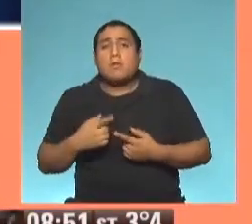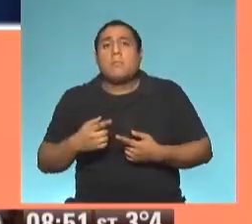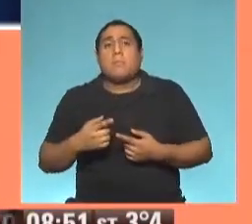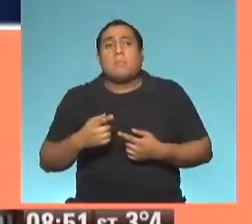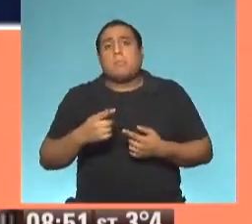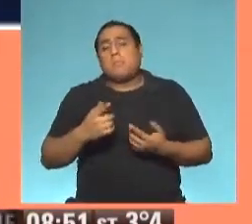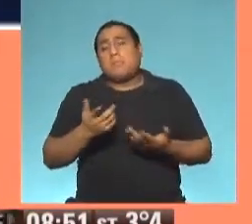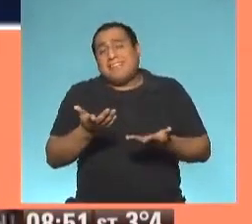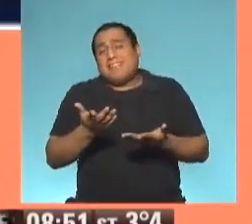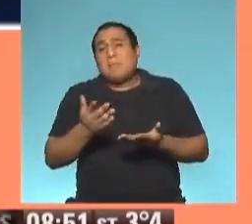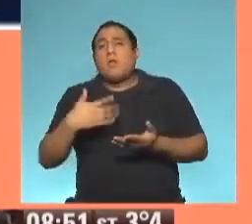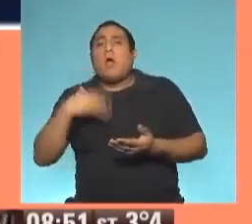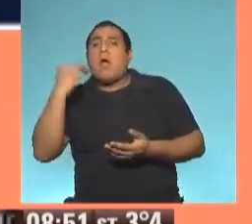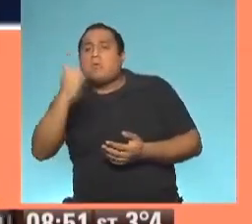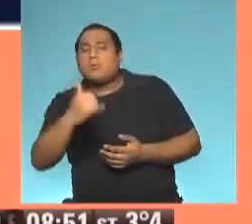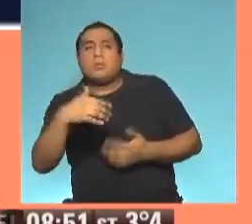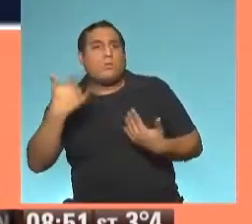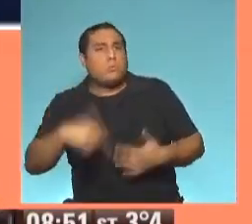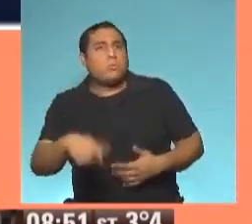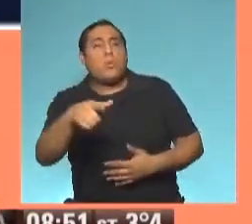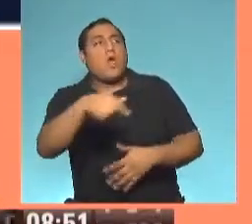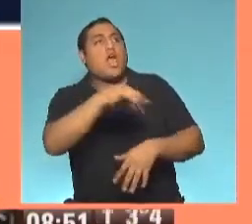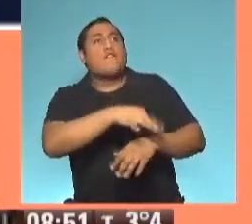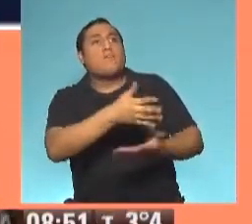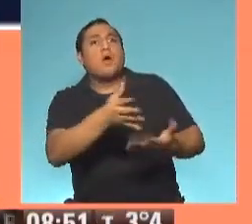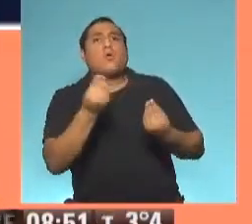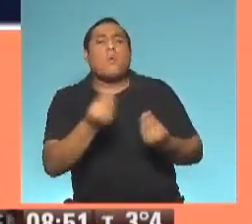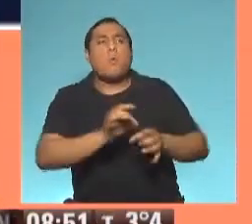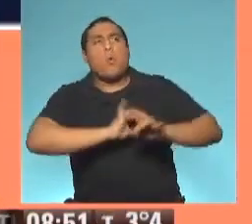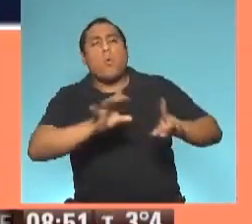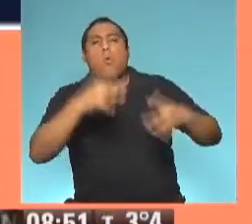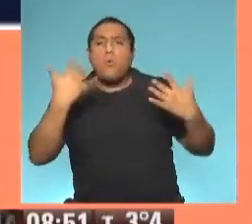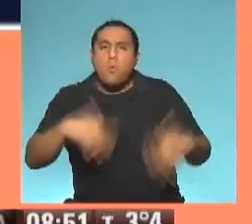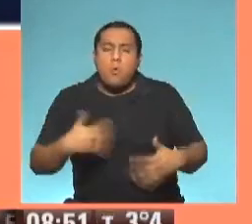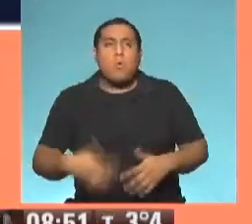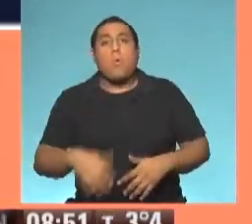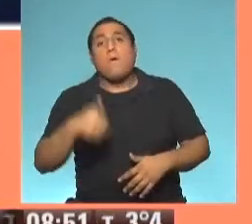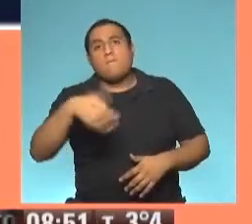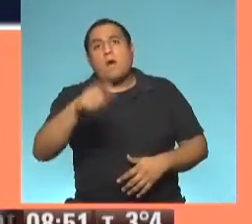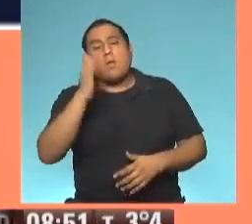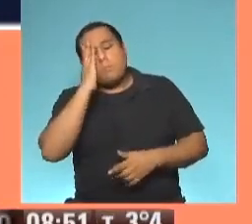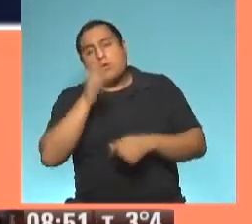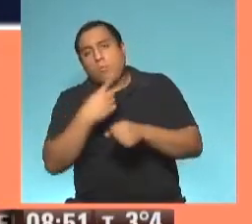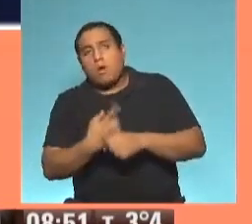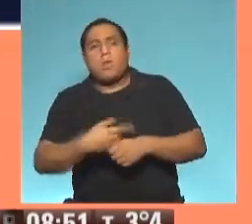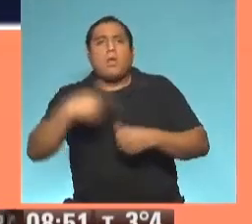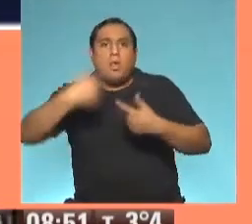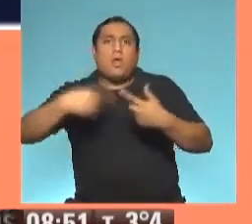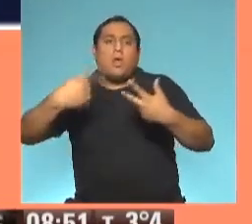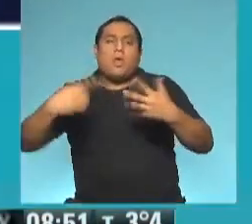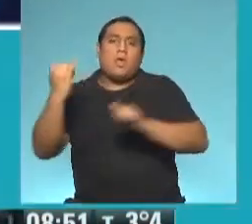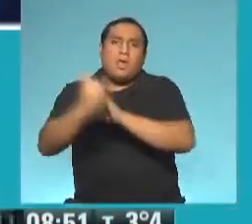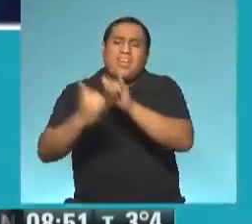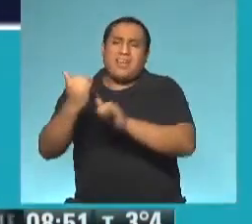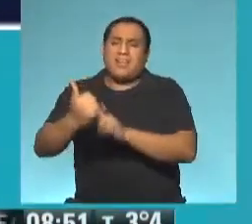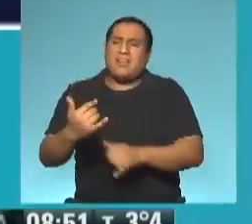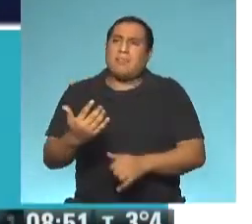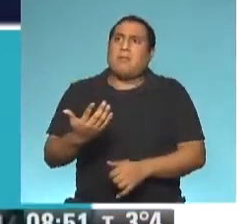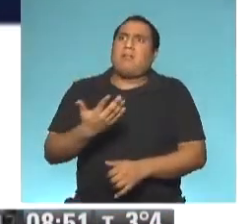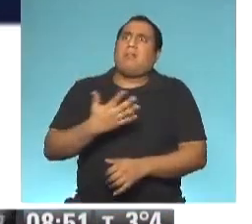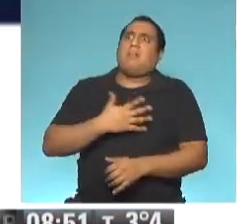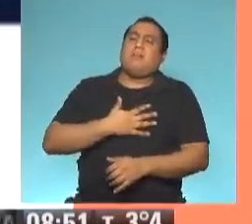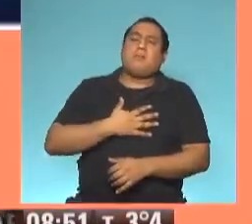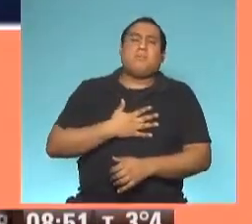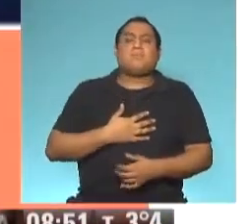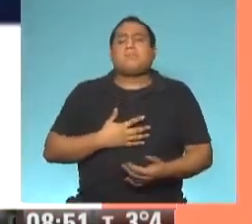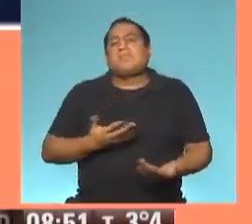de patologización de lo que está pasando. Muchas de las reacciones, la gran mayoría, son reacciones normales, reacciones de bronca,